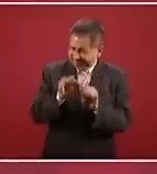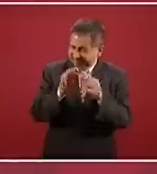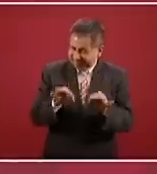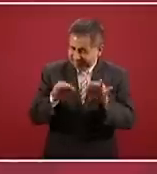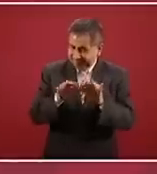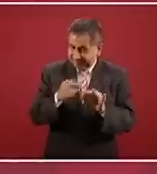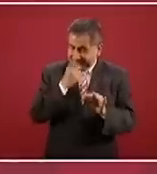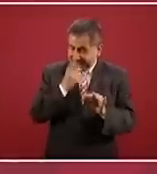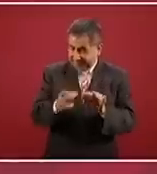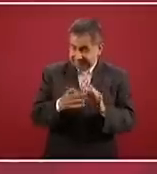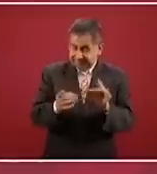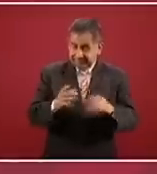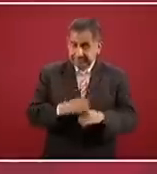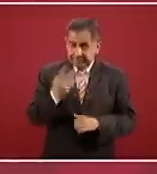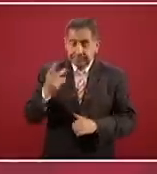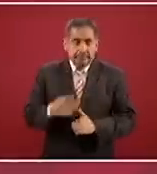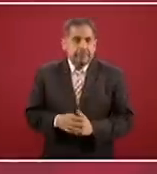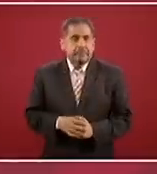porque